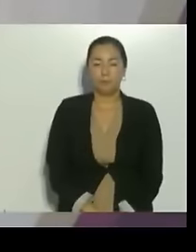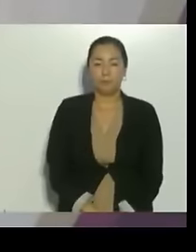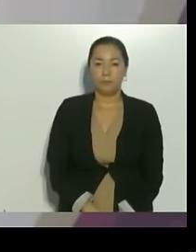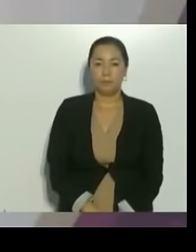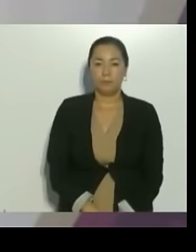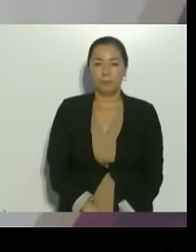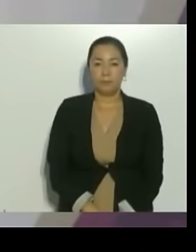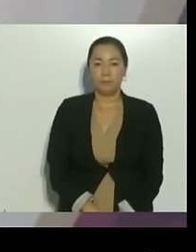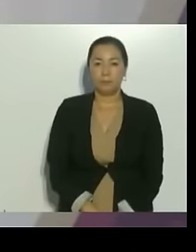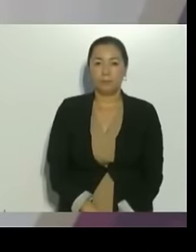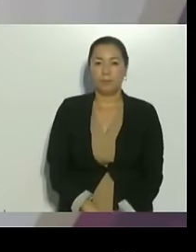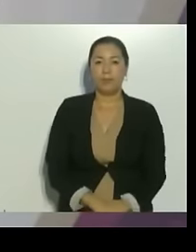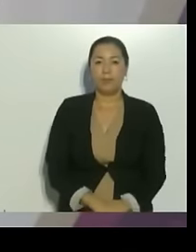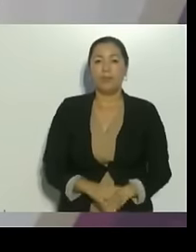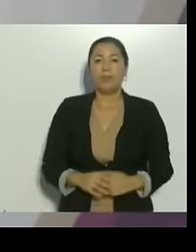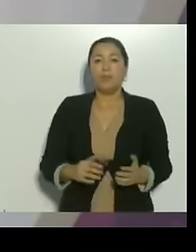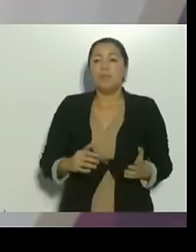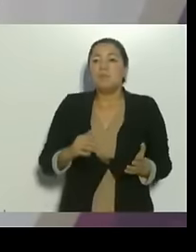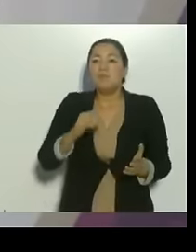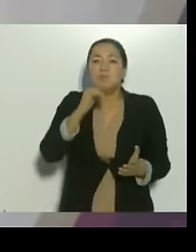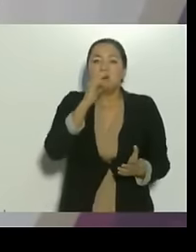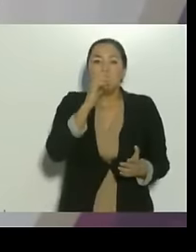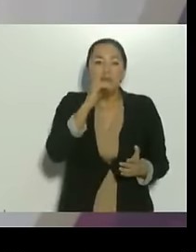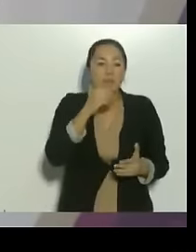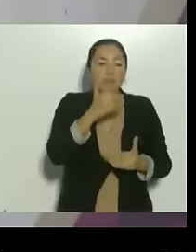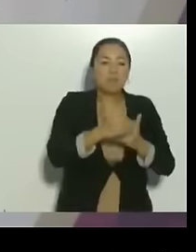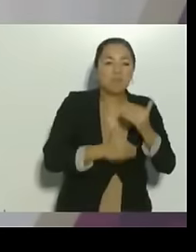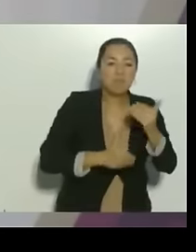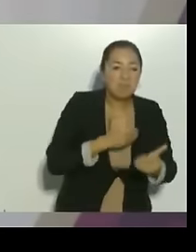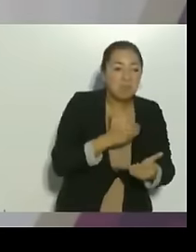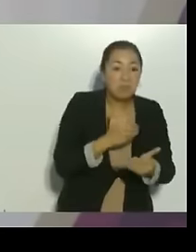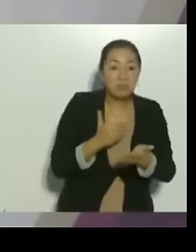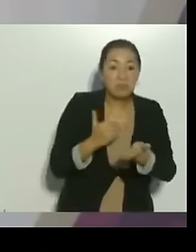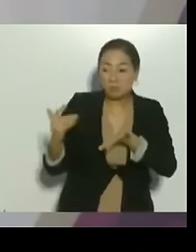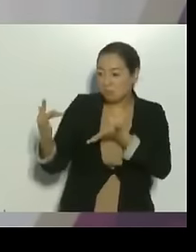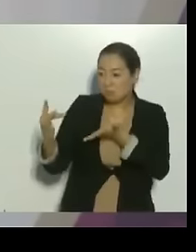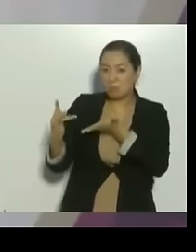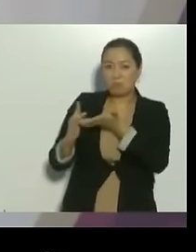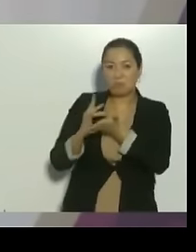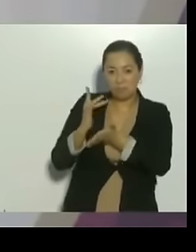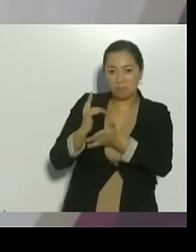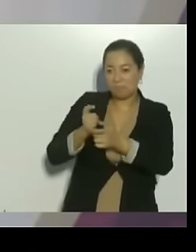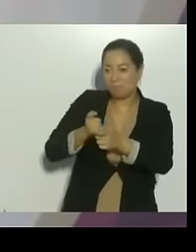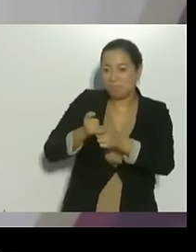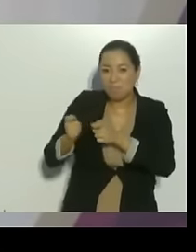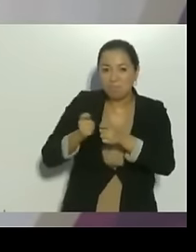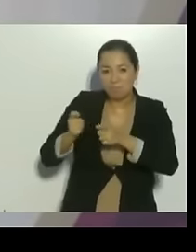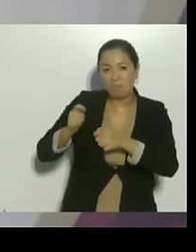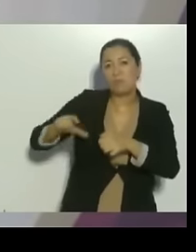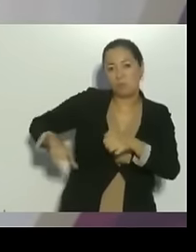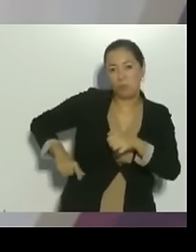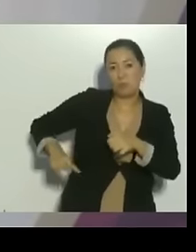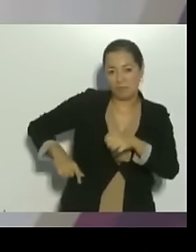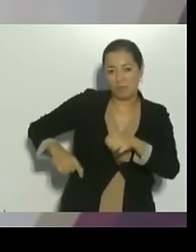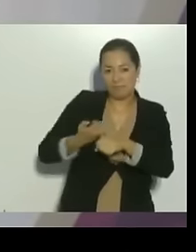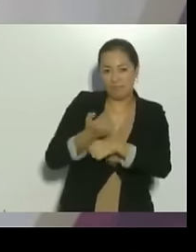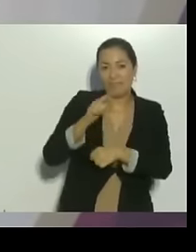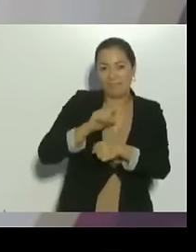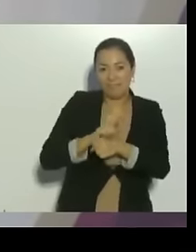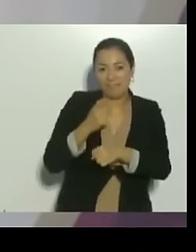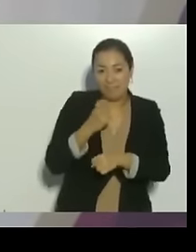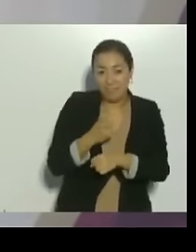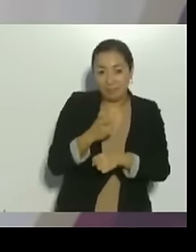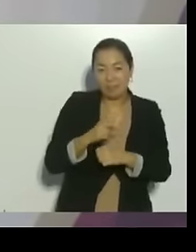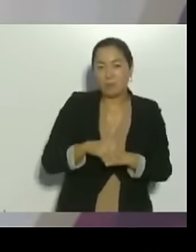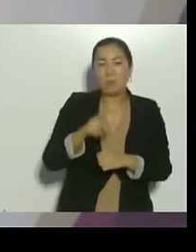abajo son los que compran más cosas como en esas tiendas departamentales no y y es cierto les tuvo que ir mejor que otros años porque ya había más economía en el